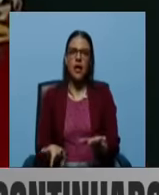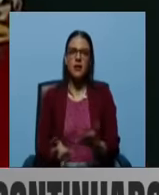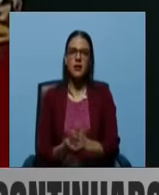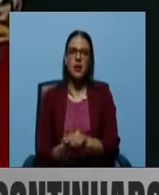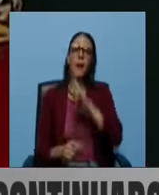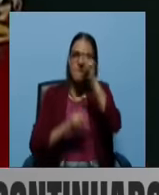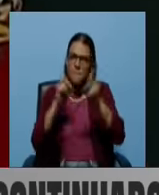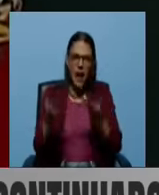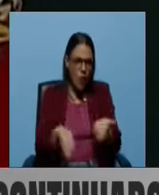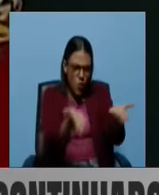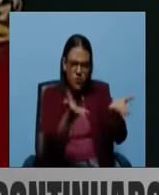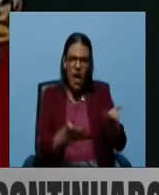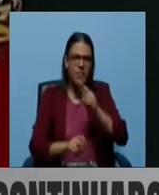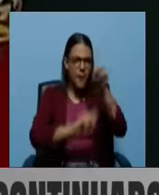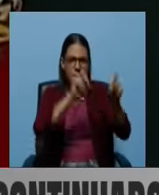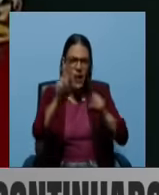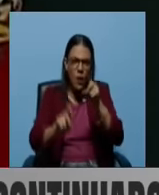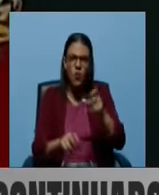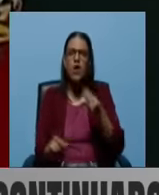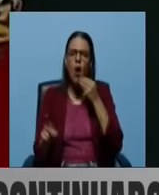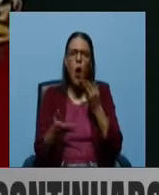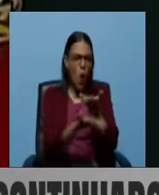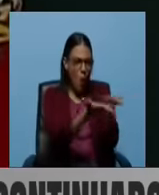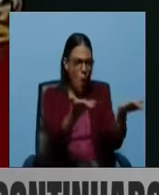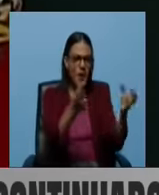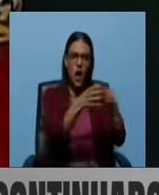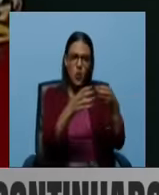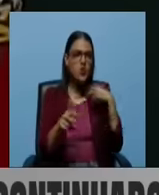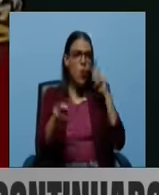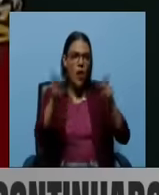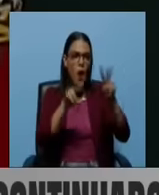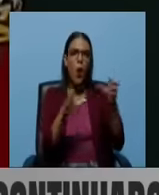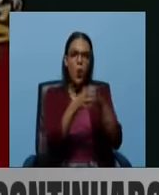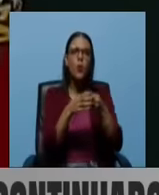Pregúntenle, los más jóvenes, que veo caras jóvenes acá,